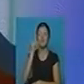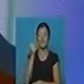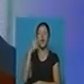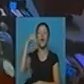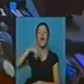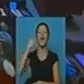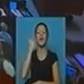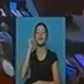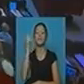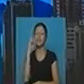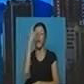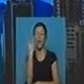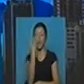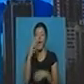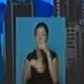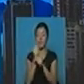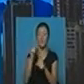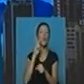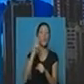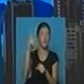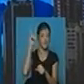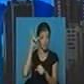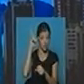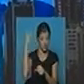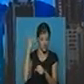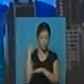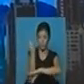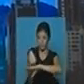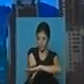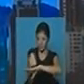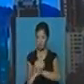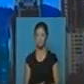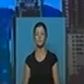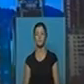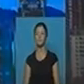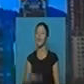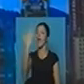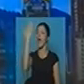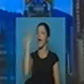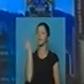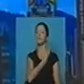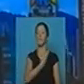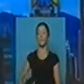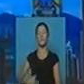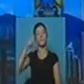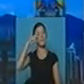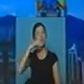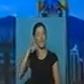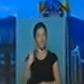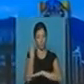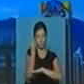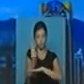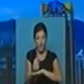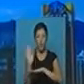hasta 2018. Cuando llegó al poder Evo Morales, nadie imaginaba que los números le iban a dar como le están dando a su país,